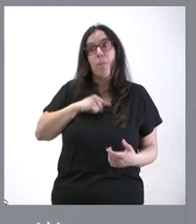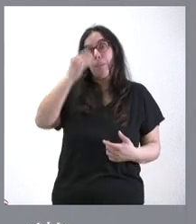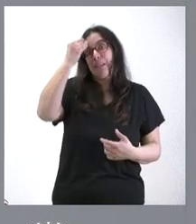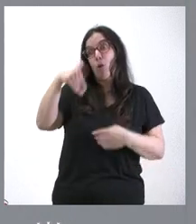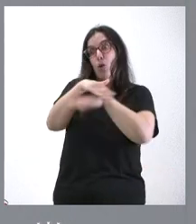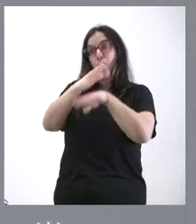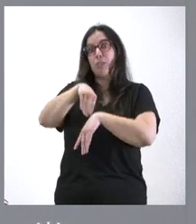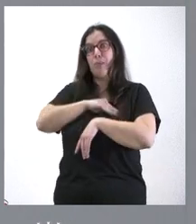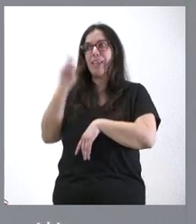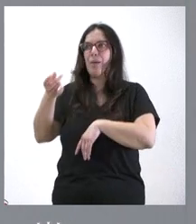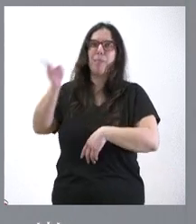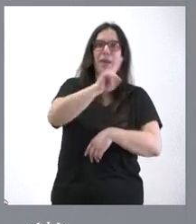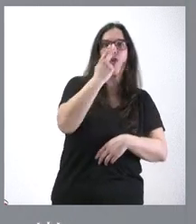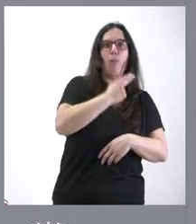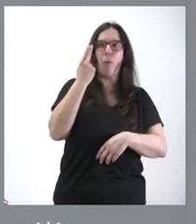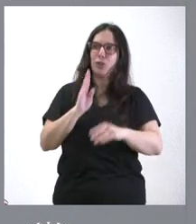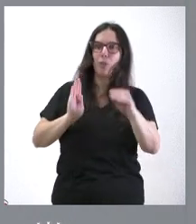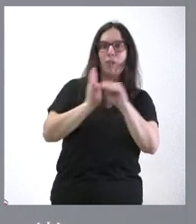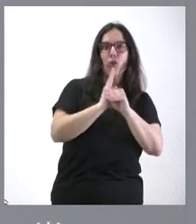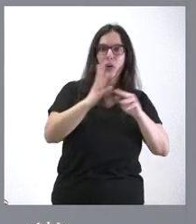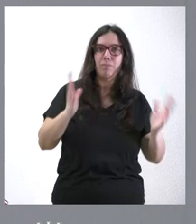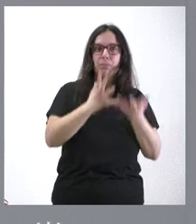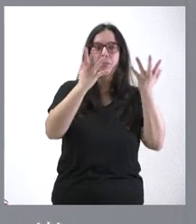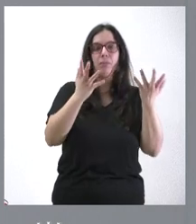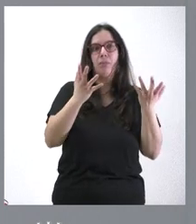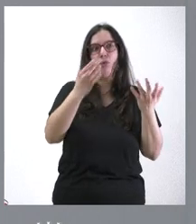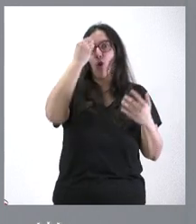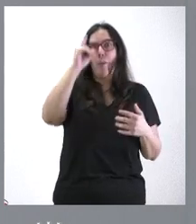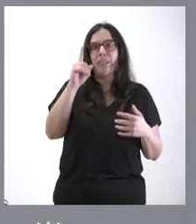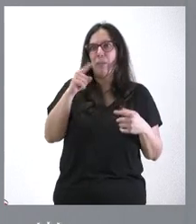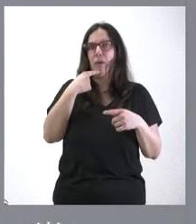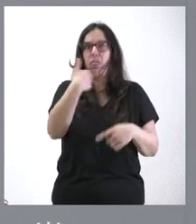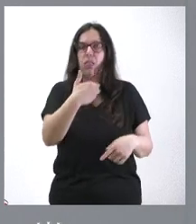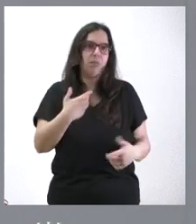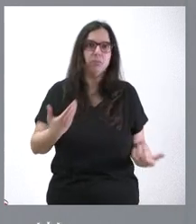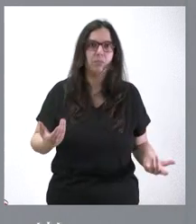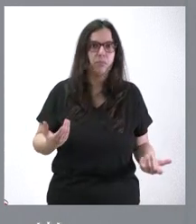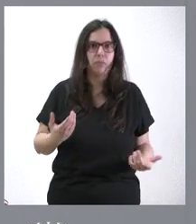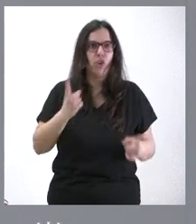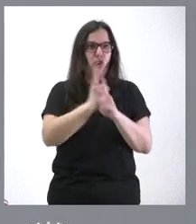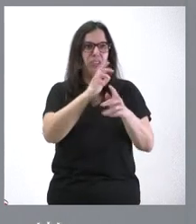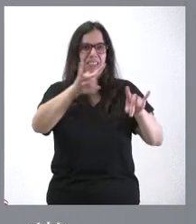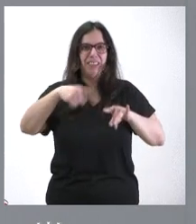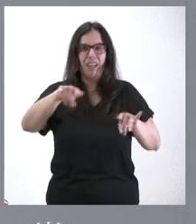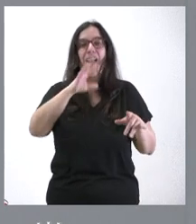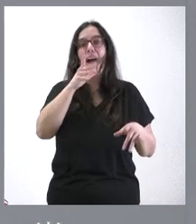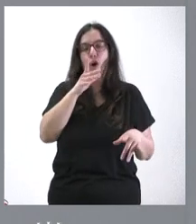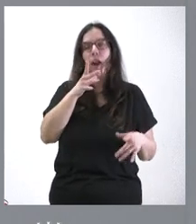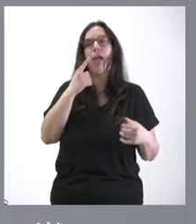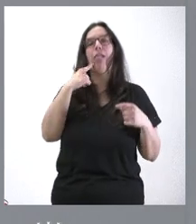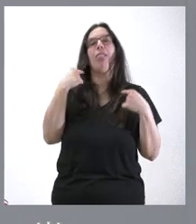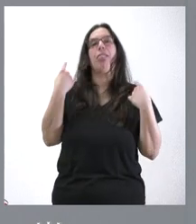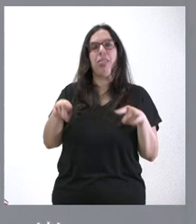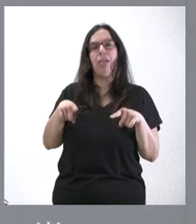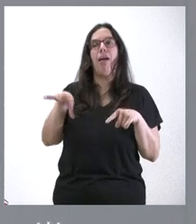España compromiso con esta tierra inversiones con esta tierra y lo que no expos son desprecios hacia hacia nuestra tierra ahora entendemos muchas veces